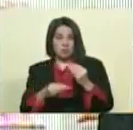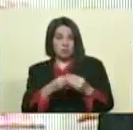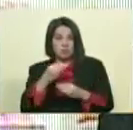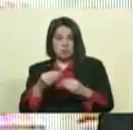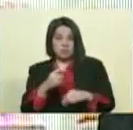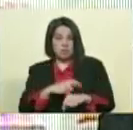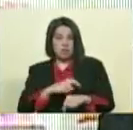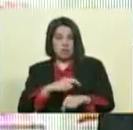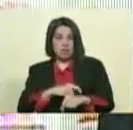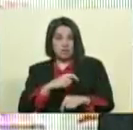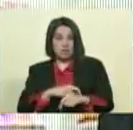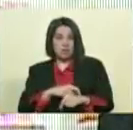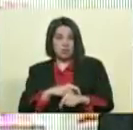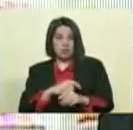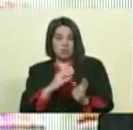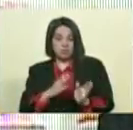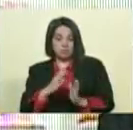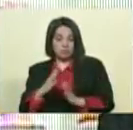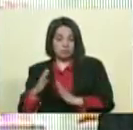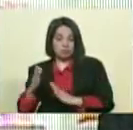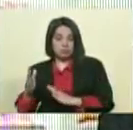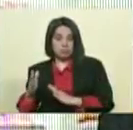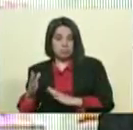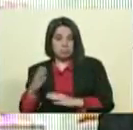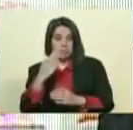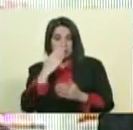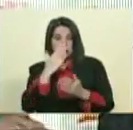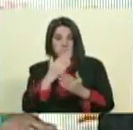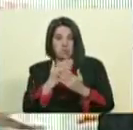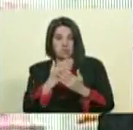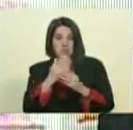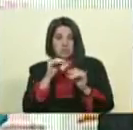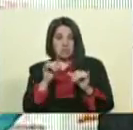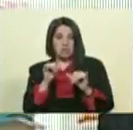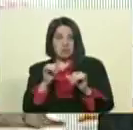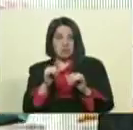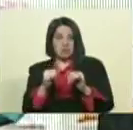del comportamiento corrompido de quien estaba al frente de esa institución.